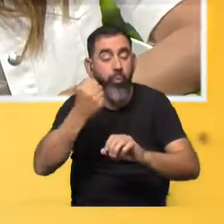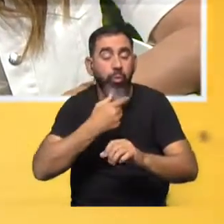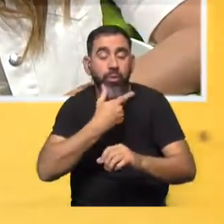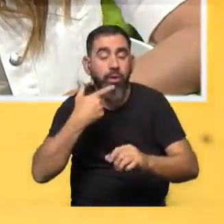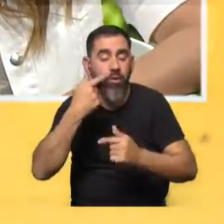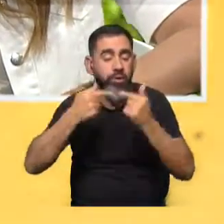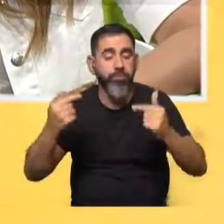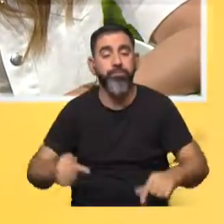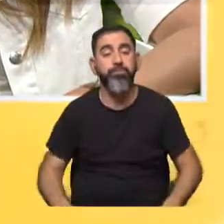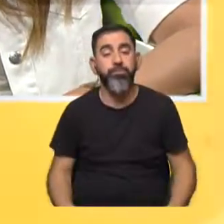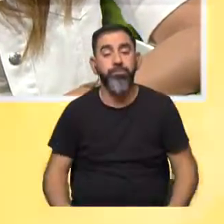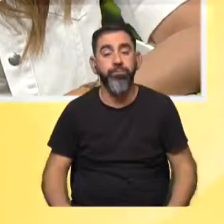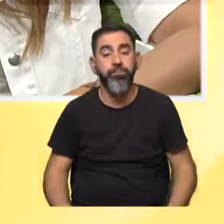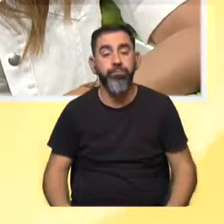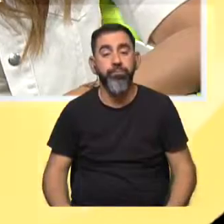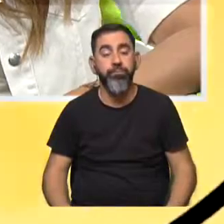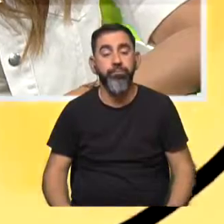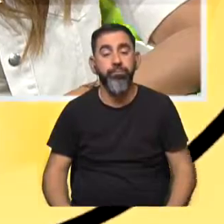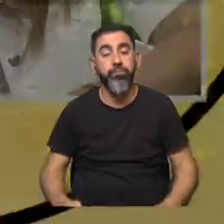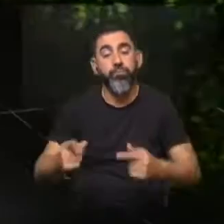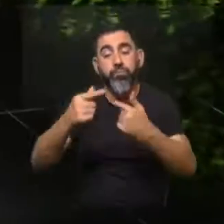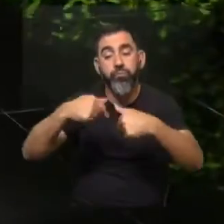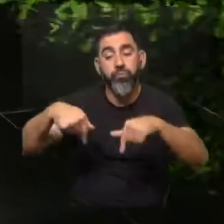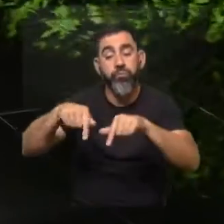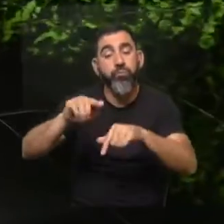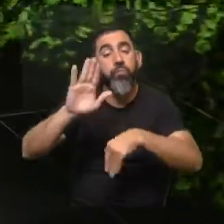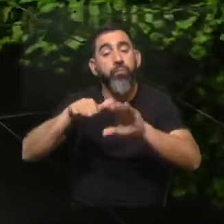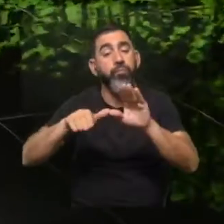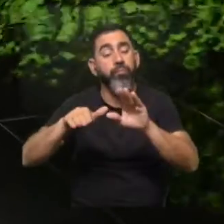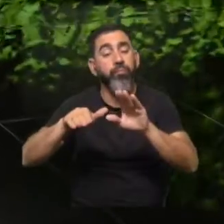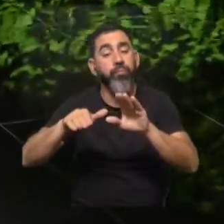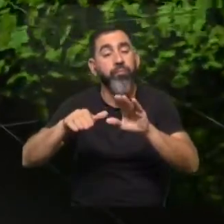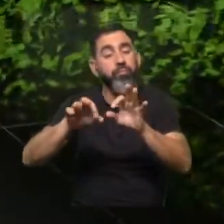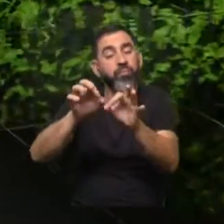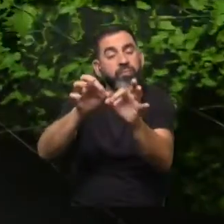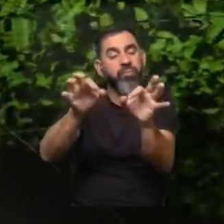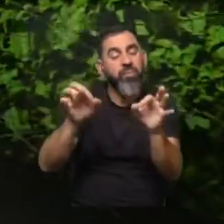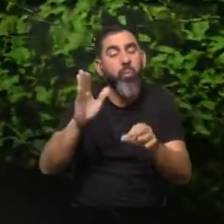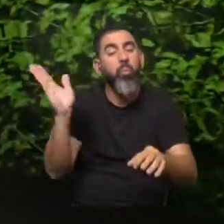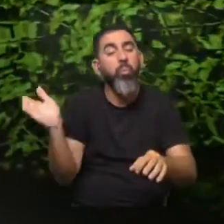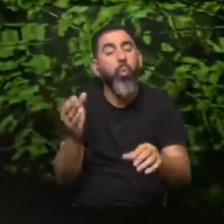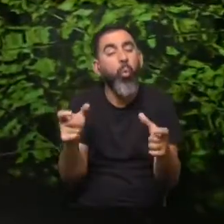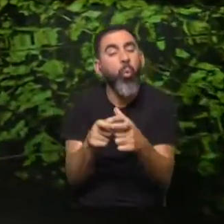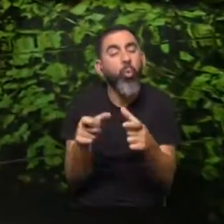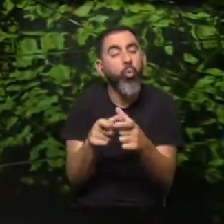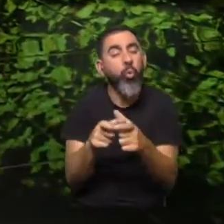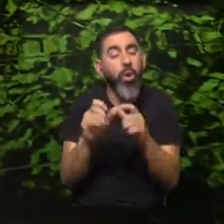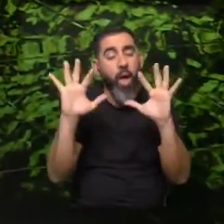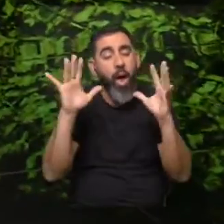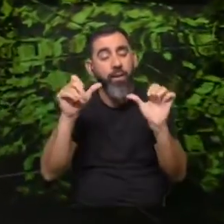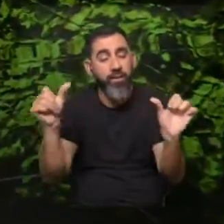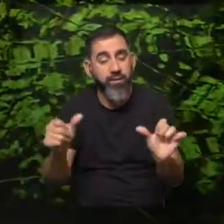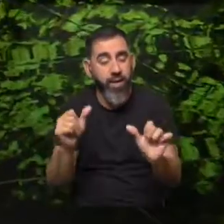Sí. Ustedes, como decías hace un rato, trabajan fundamentalmente con los micro y pequeños productores de cerveza, los artesanales y